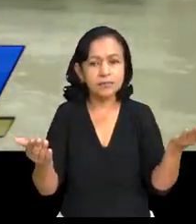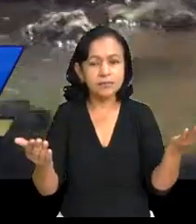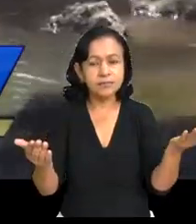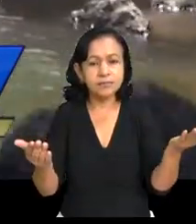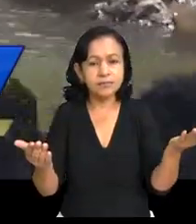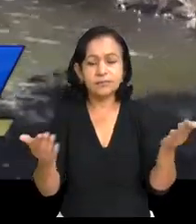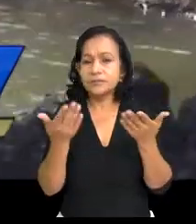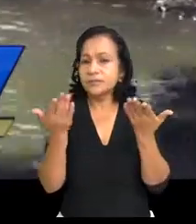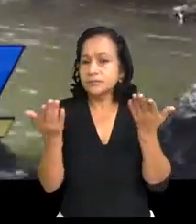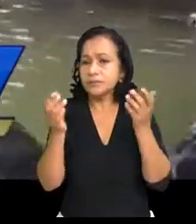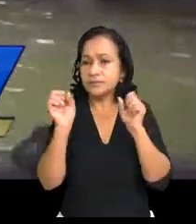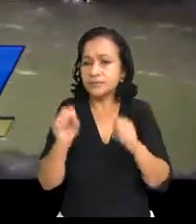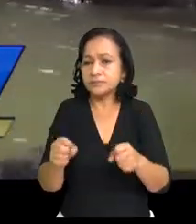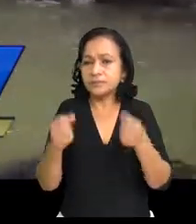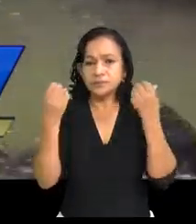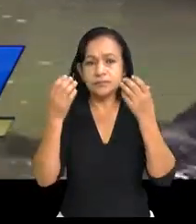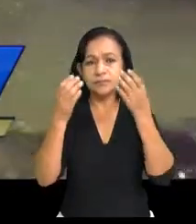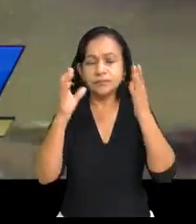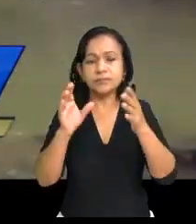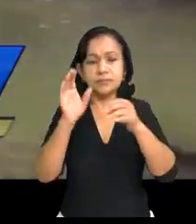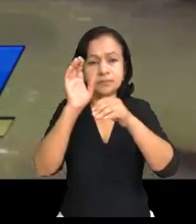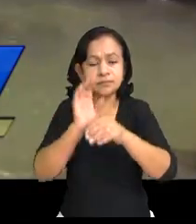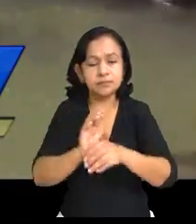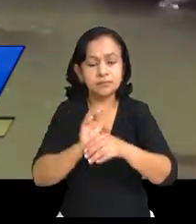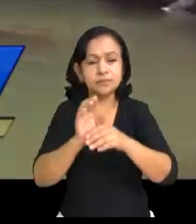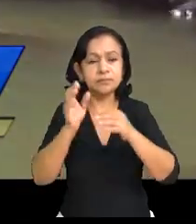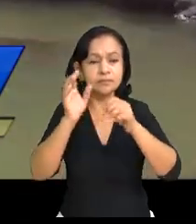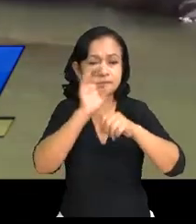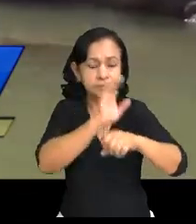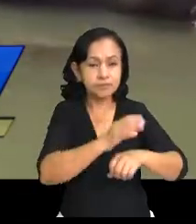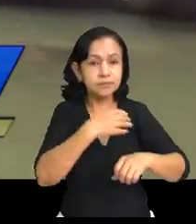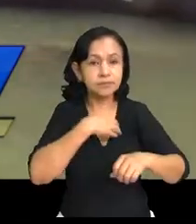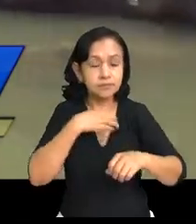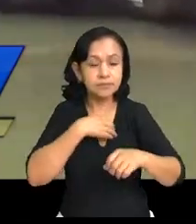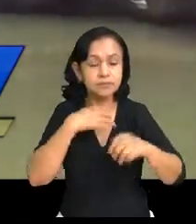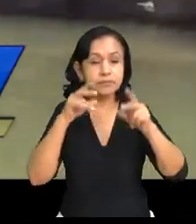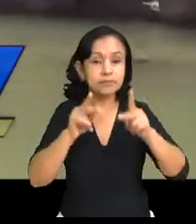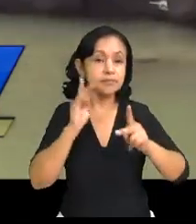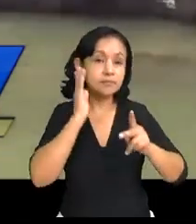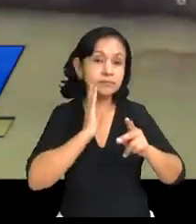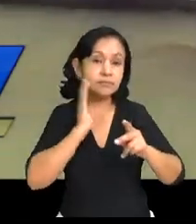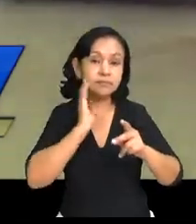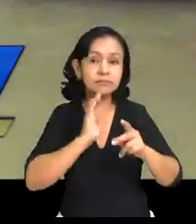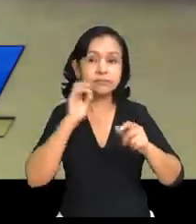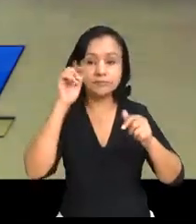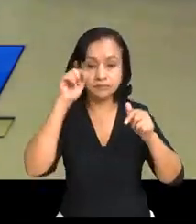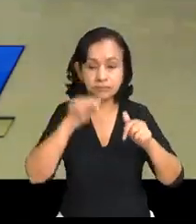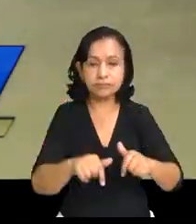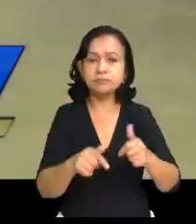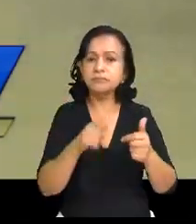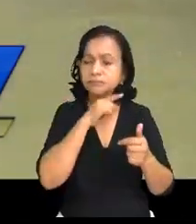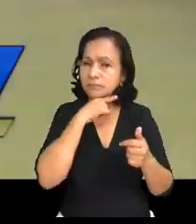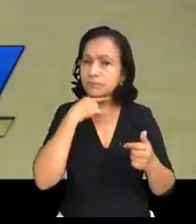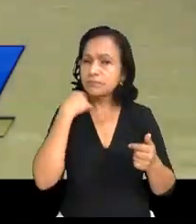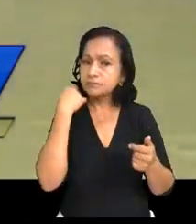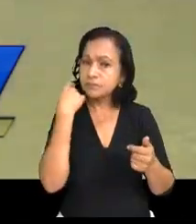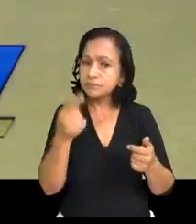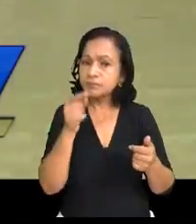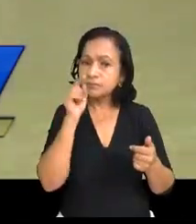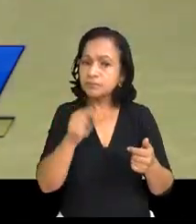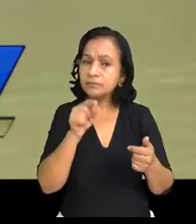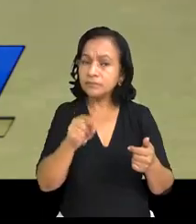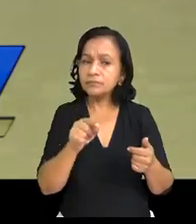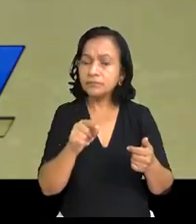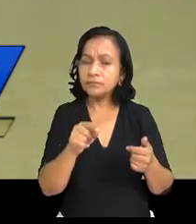vas a descartar la ¿cómo se llama?, el conocimiento tradicional que tienen las comunidades? Y ahí cobaban pozos. Y vos vas donde te dijo